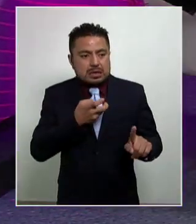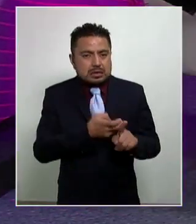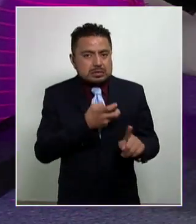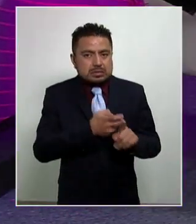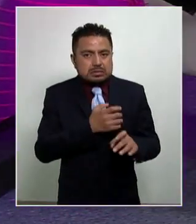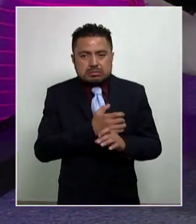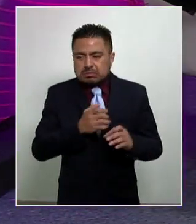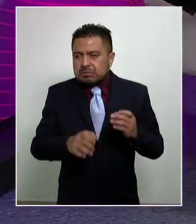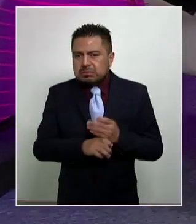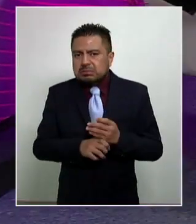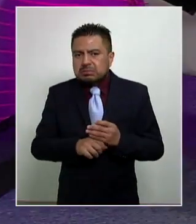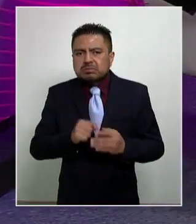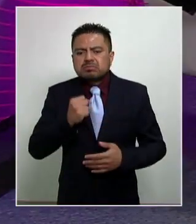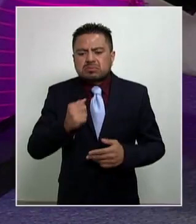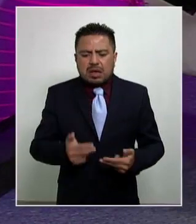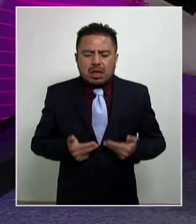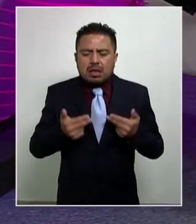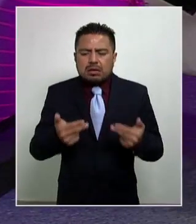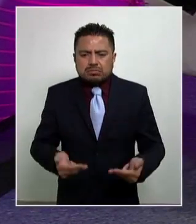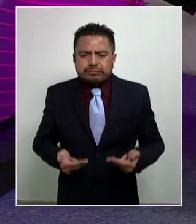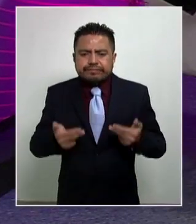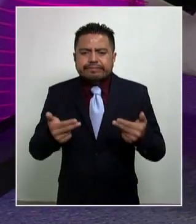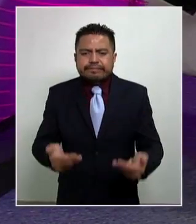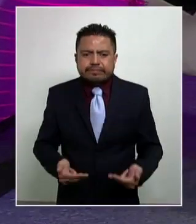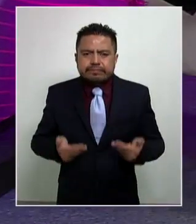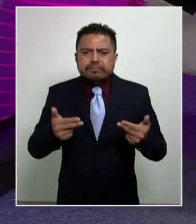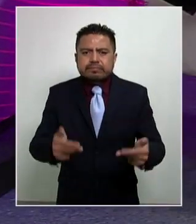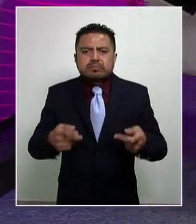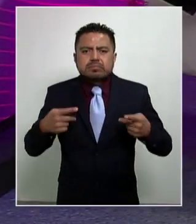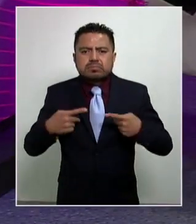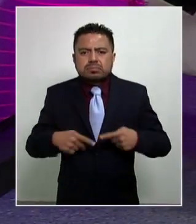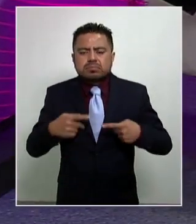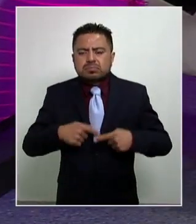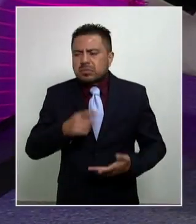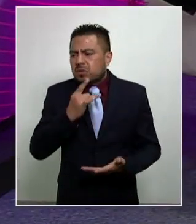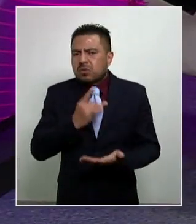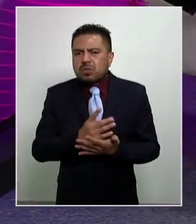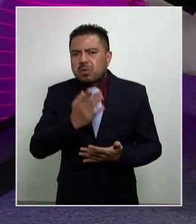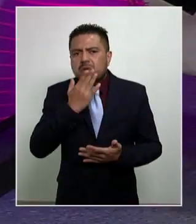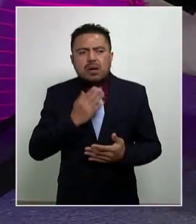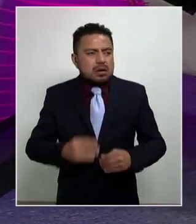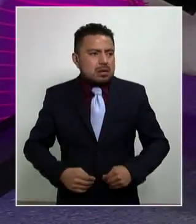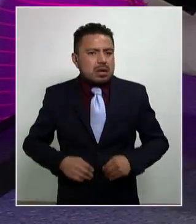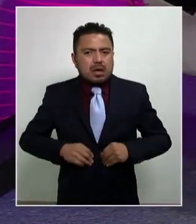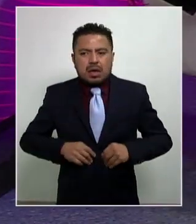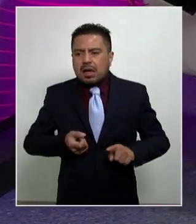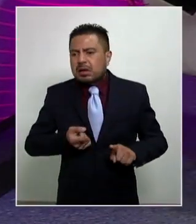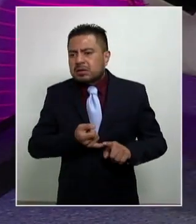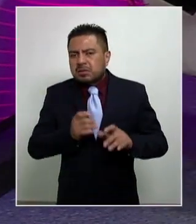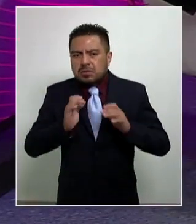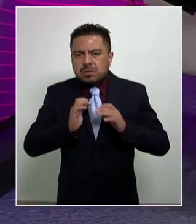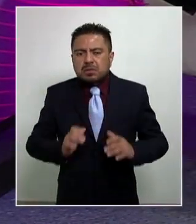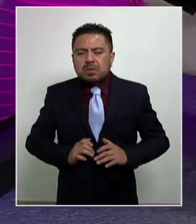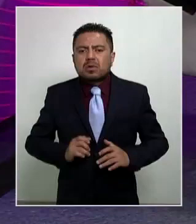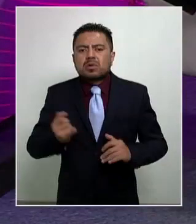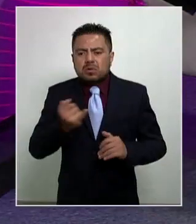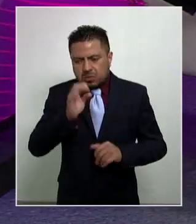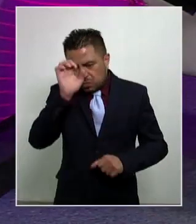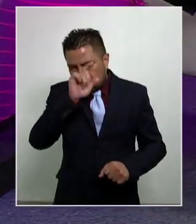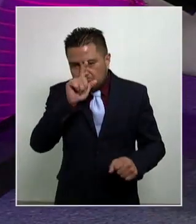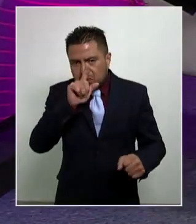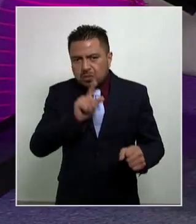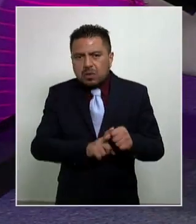¿no? De varias generaciones de gente que no solamente sobrevivió físicamente, sino que